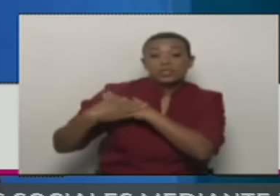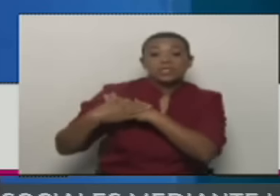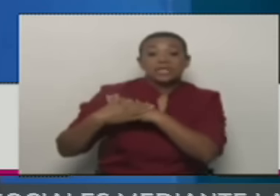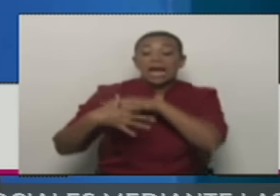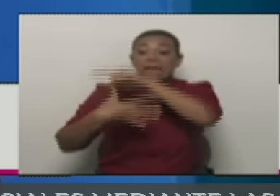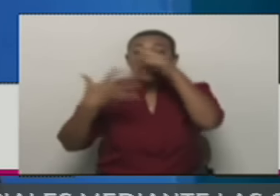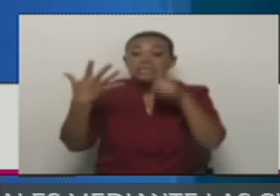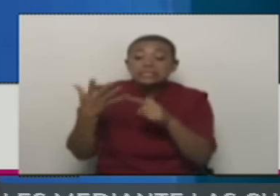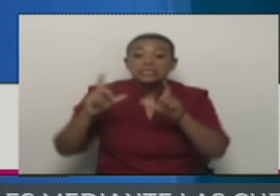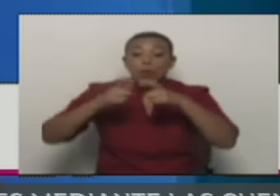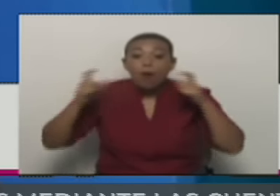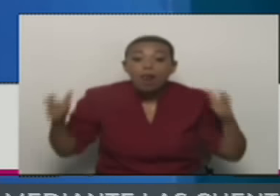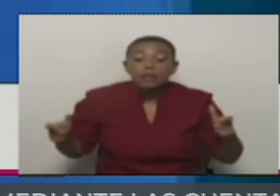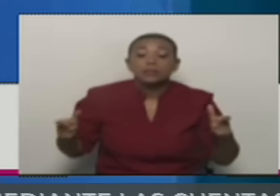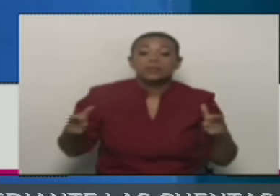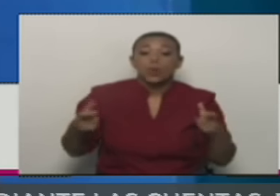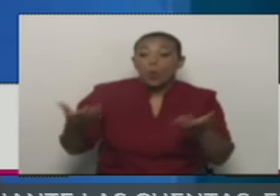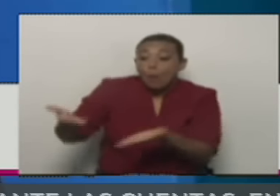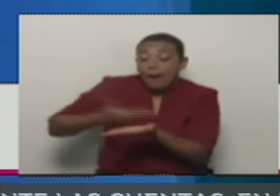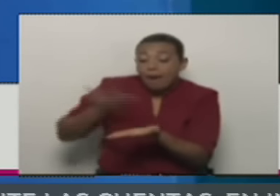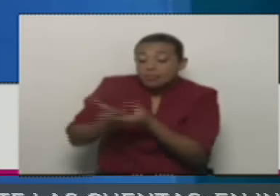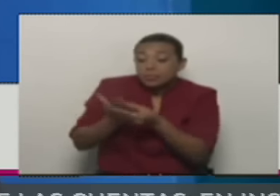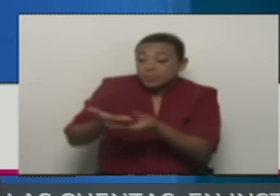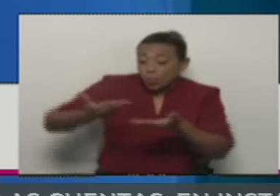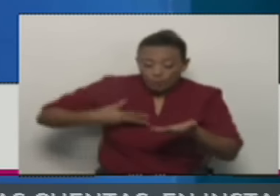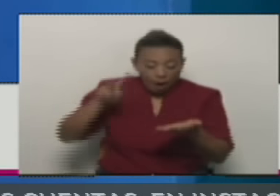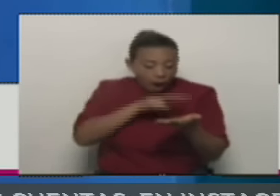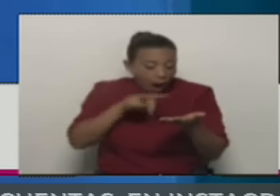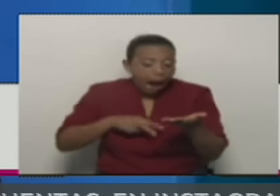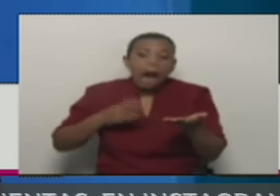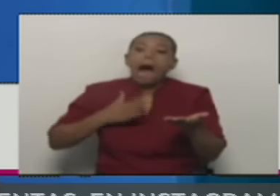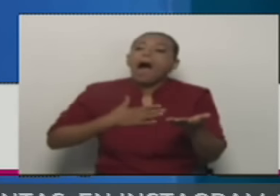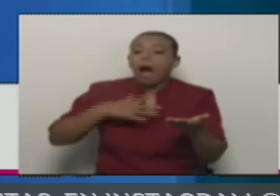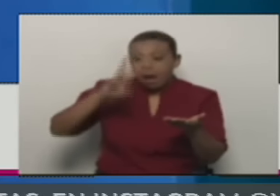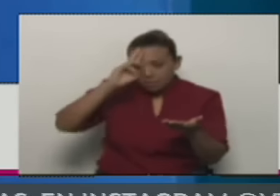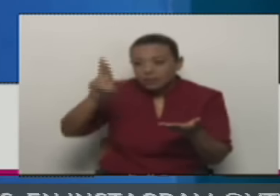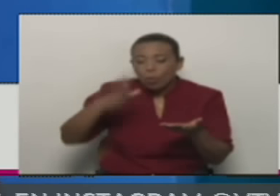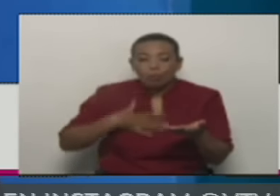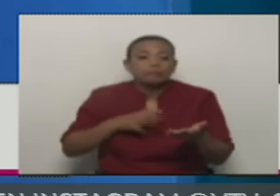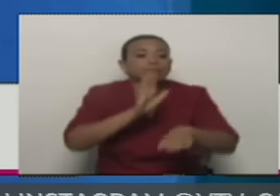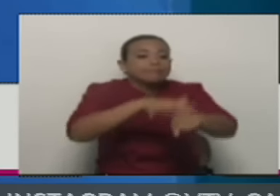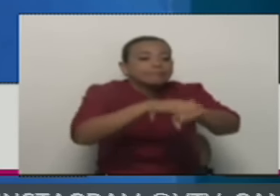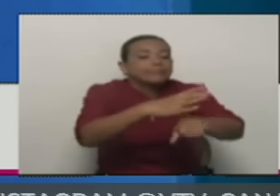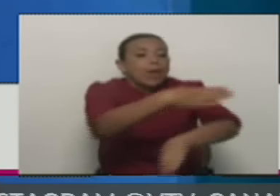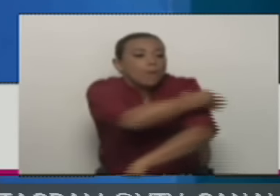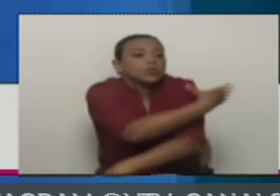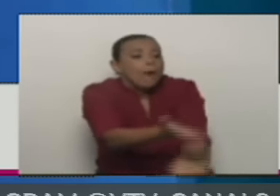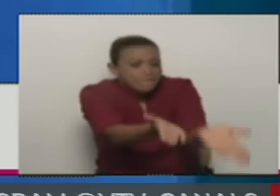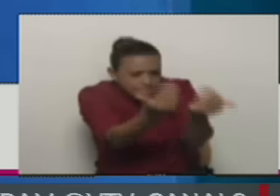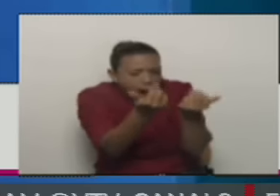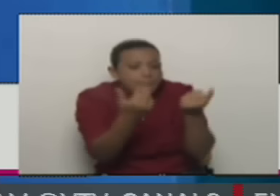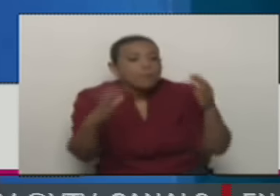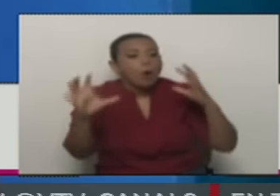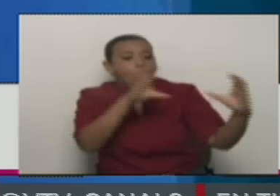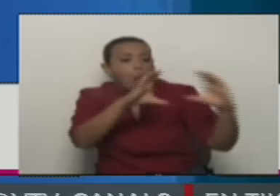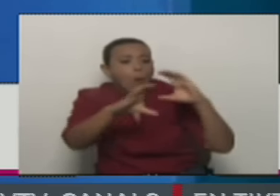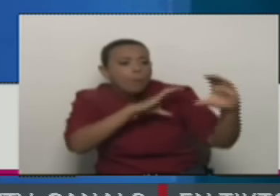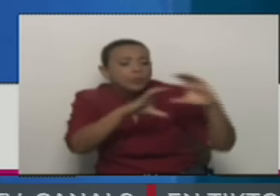5G, los documentos que me han enviado, yo ratifico mi llamado al diálogo político con todas